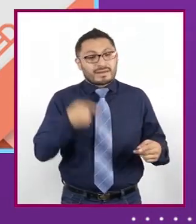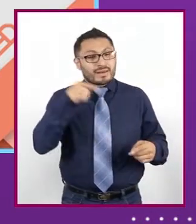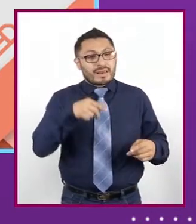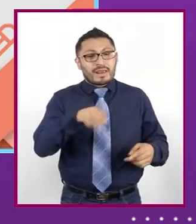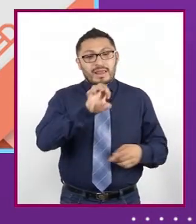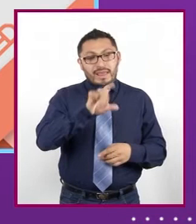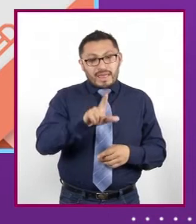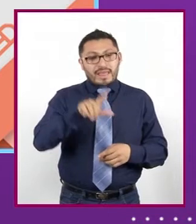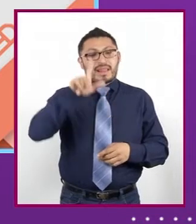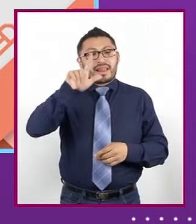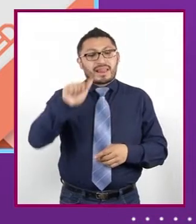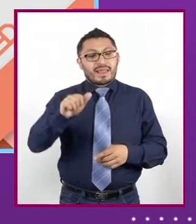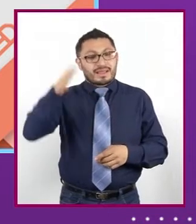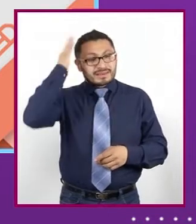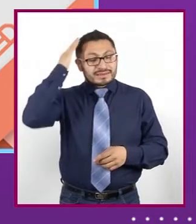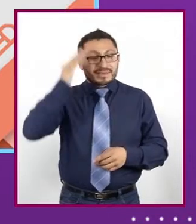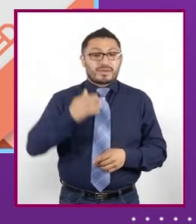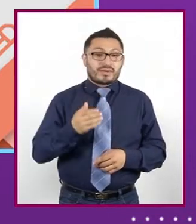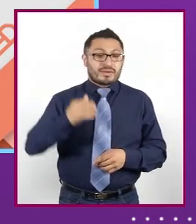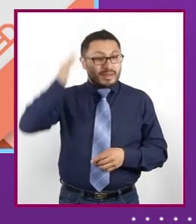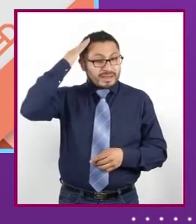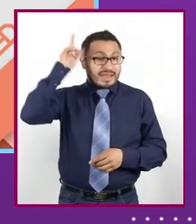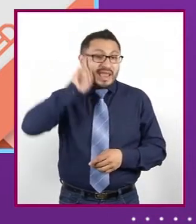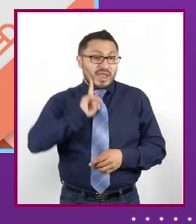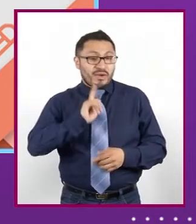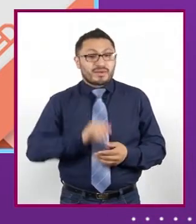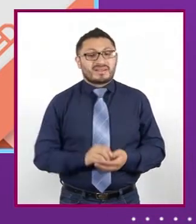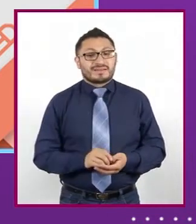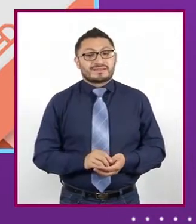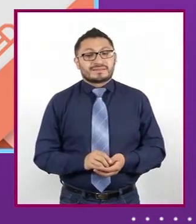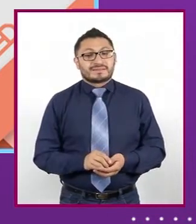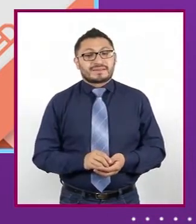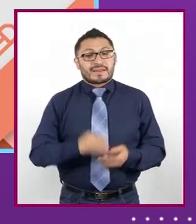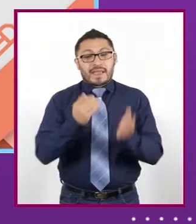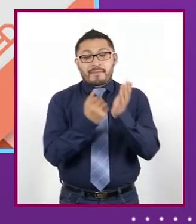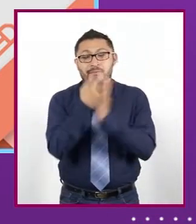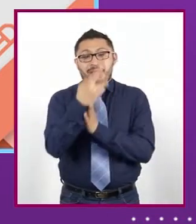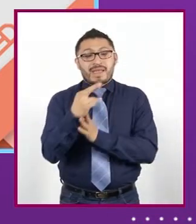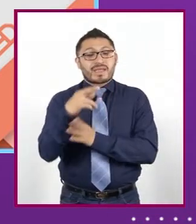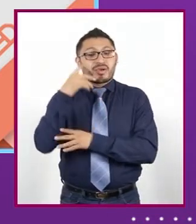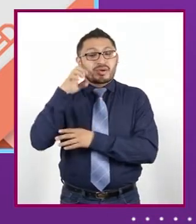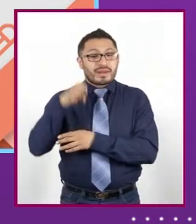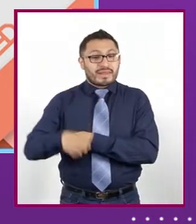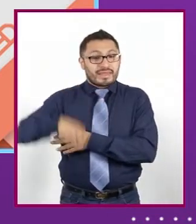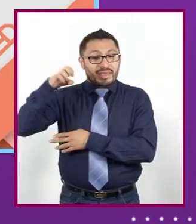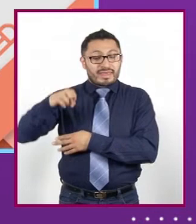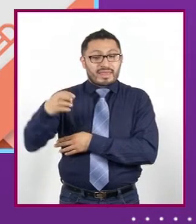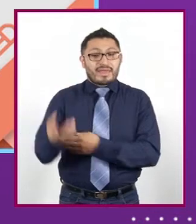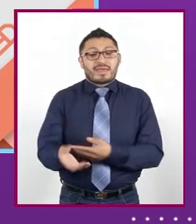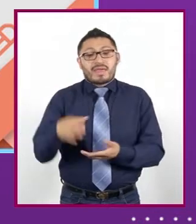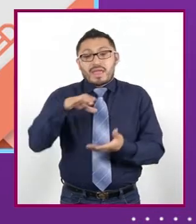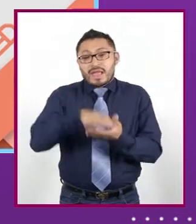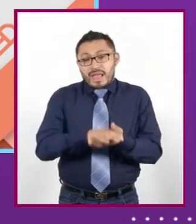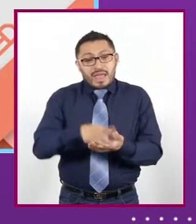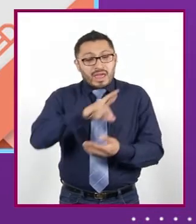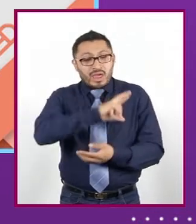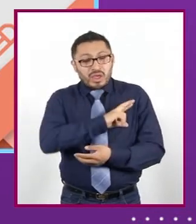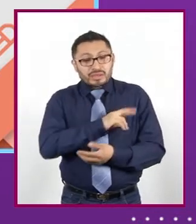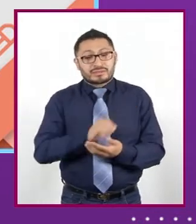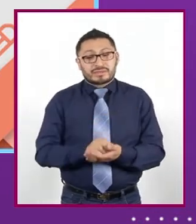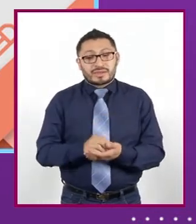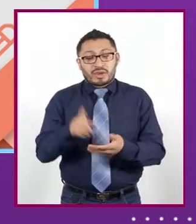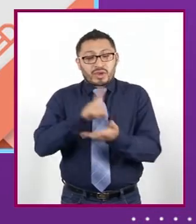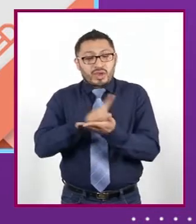la, señor, señora, mayor de edad, de estado civil, con